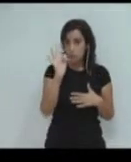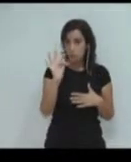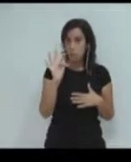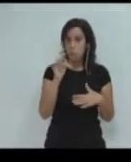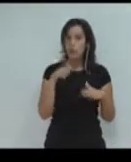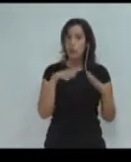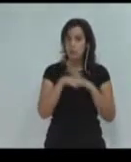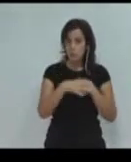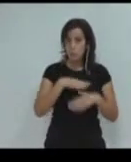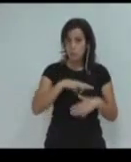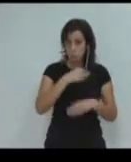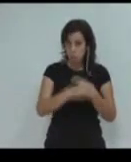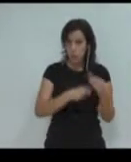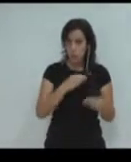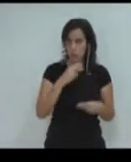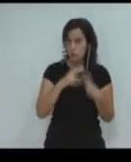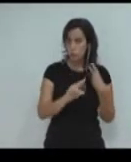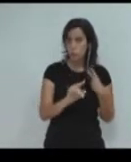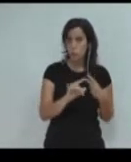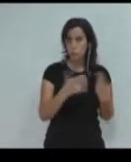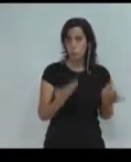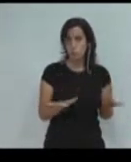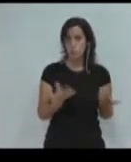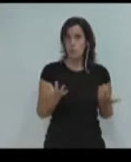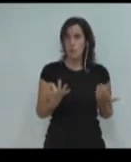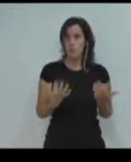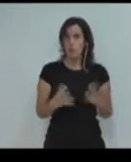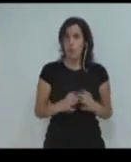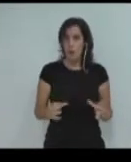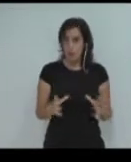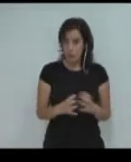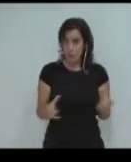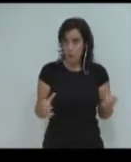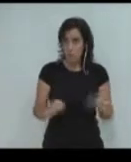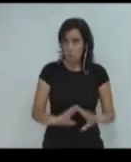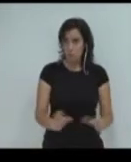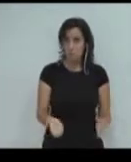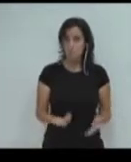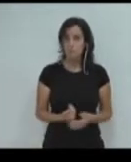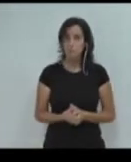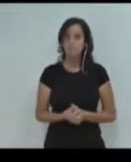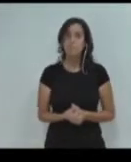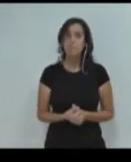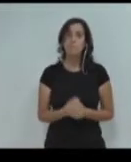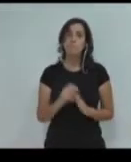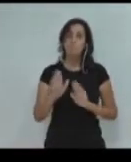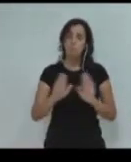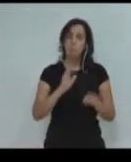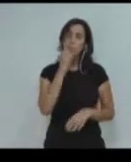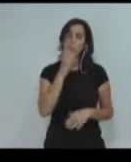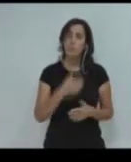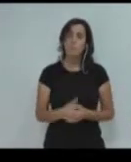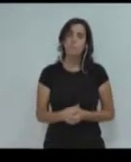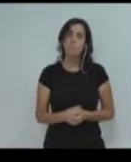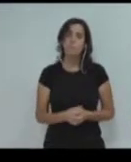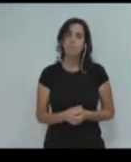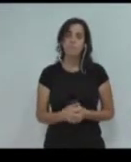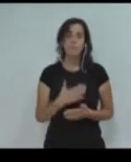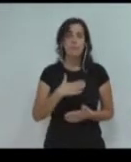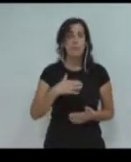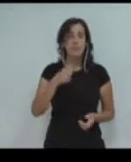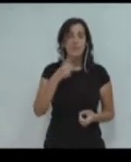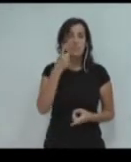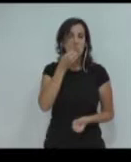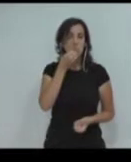cosas accesibles? Sí, hay que ponerles un poco de ganas y un poco más. Muy bien. ¿Queréis que algún